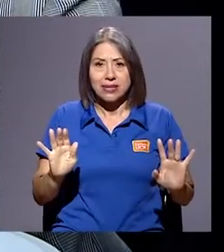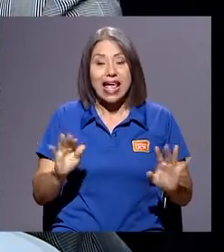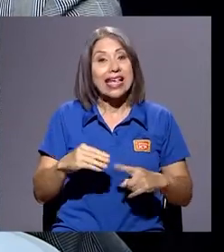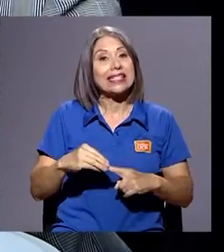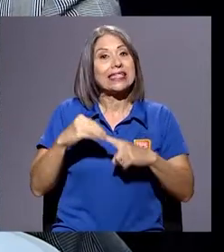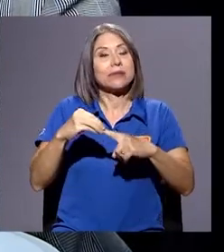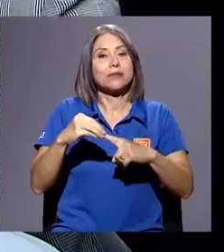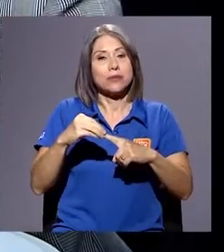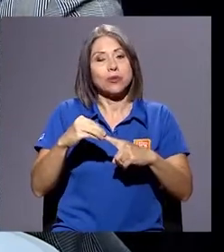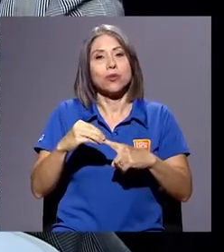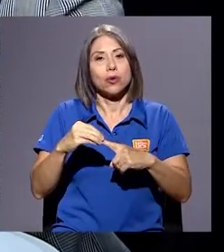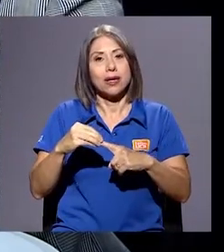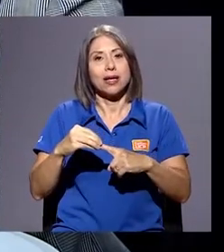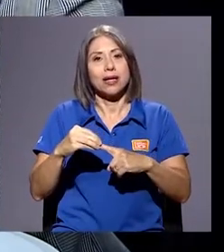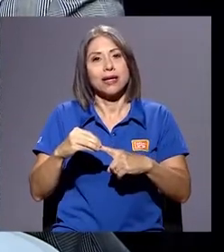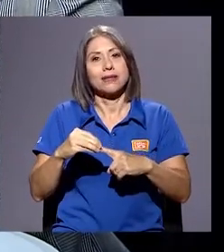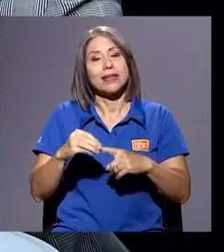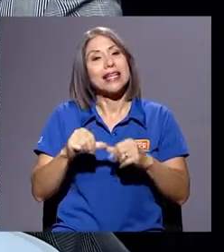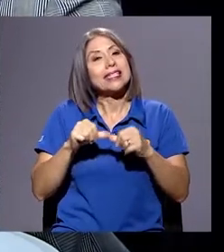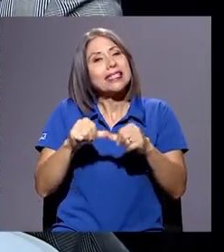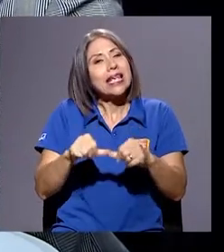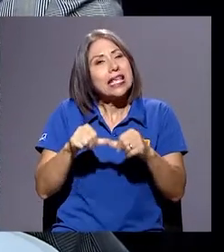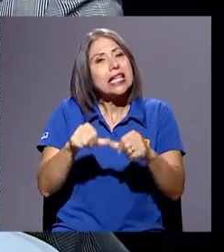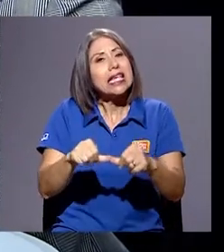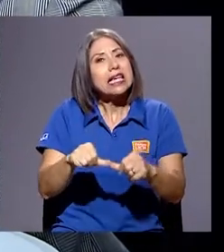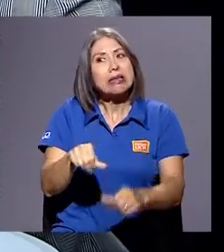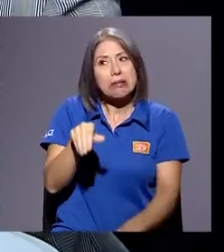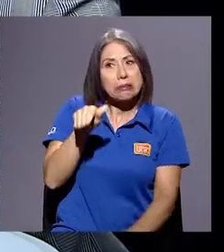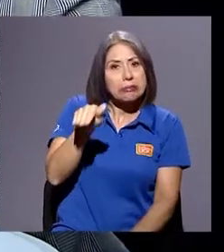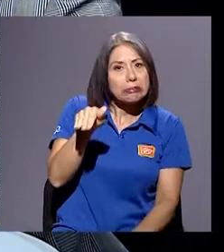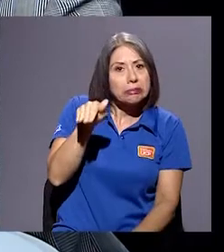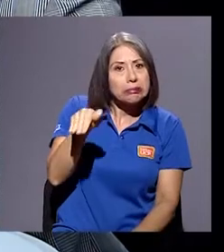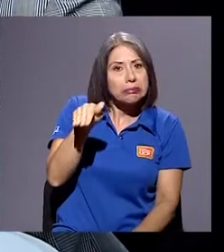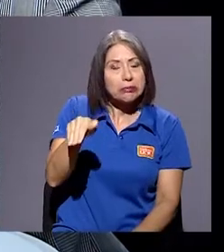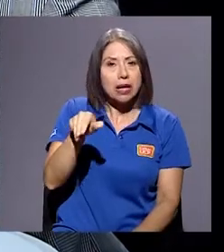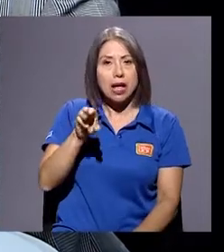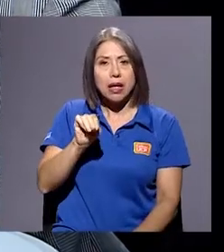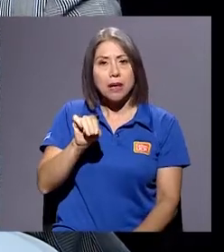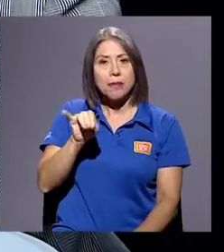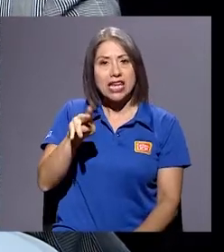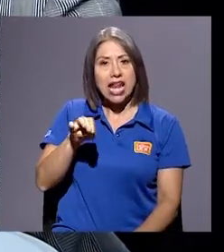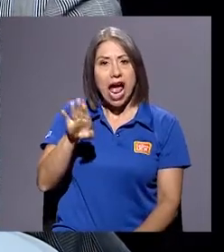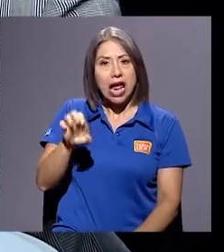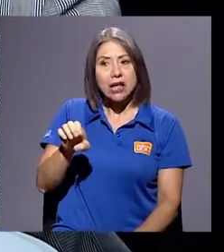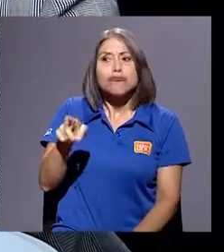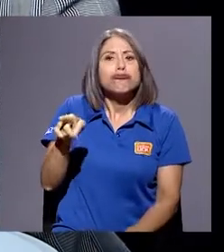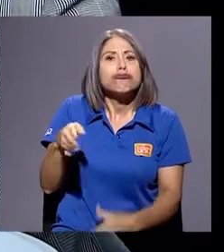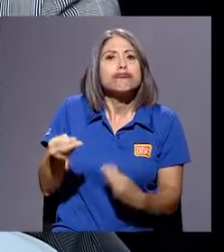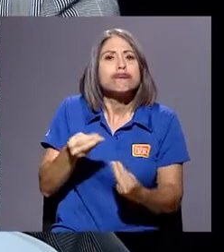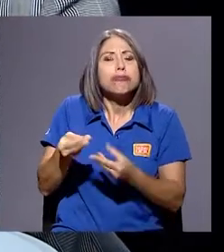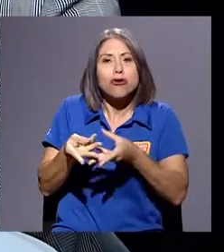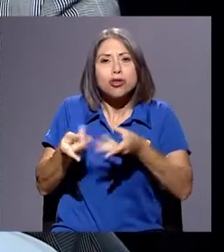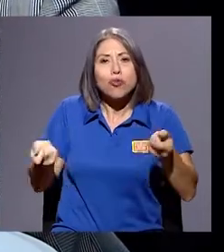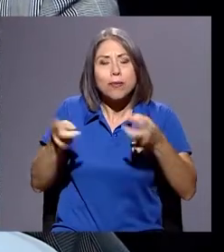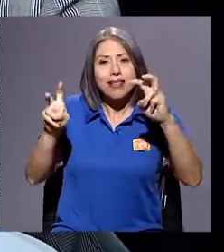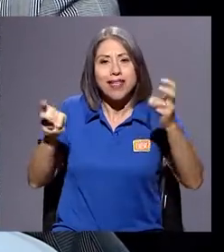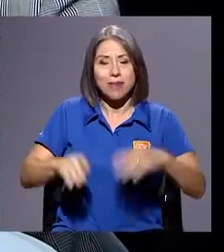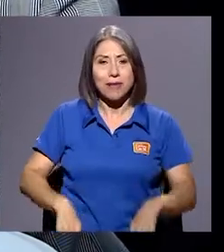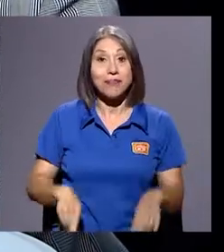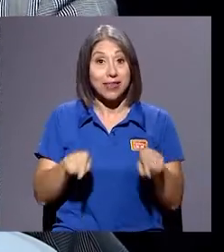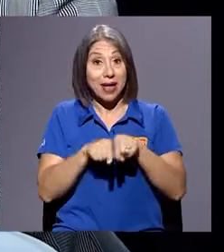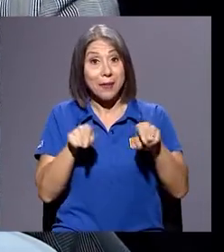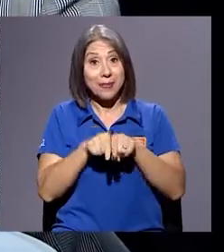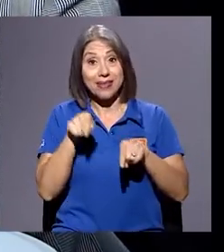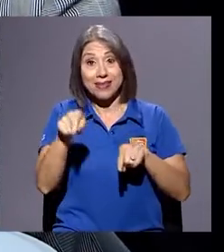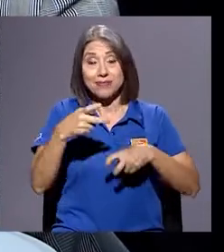salvo en seguir tocándole la mesa al MINAE para que resuelva el tema. Y es parte de también uno de los problemas